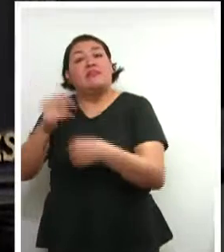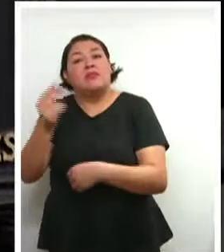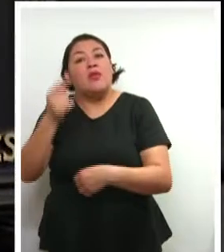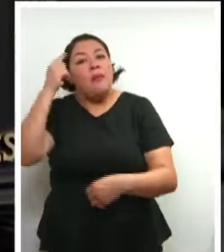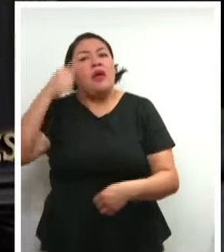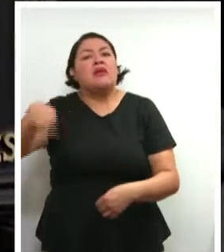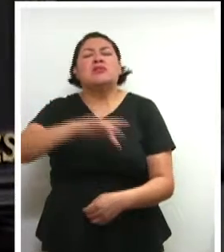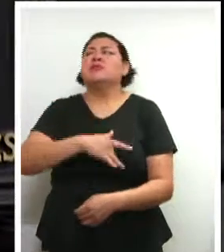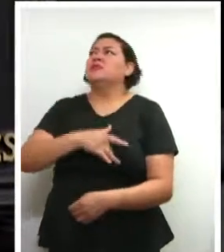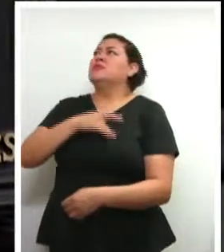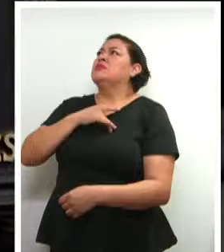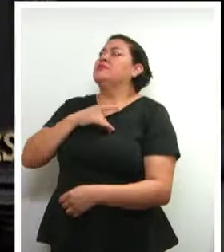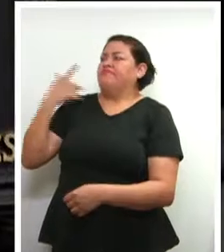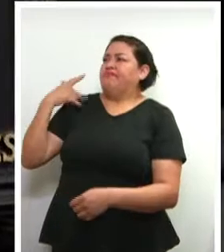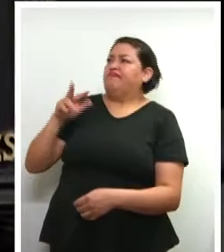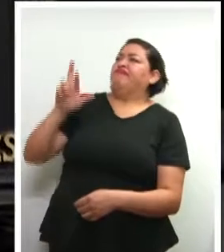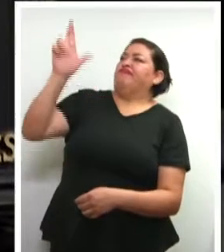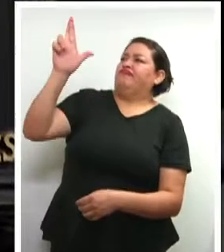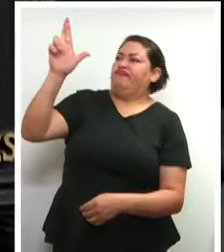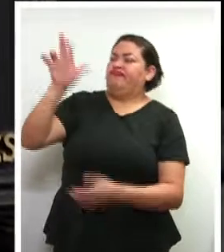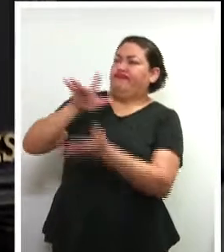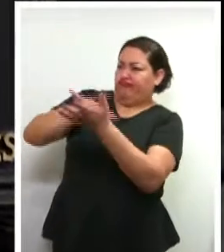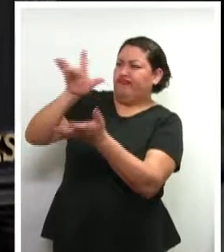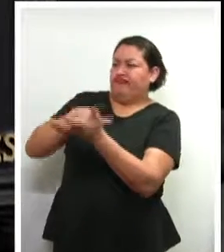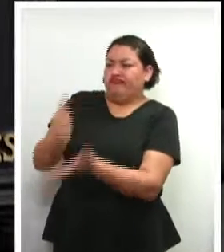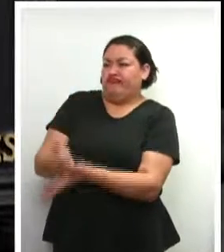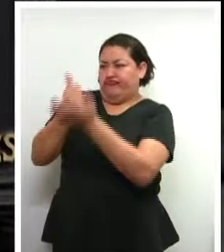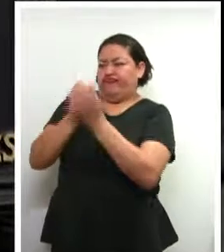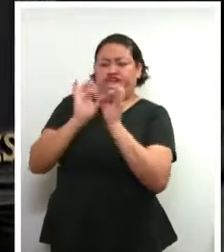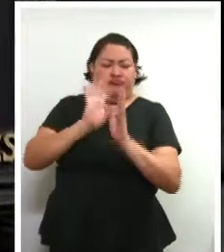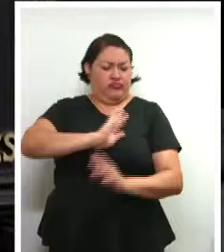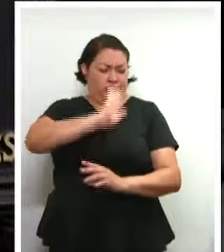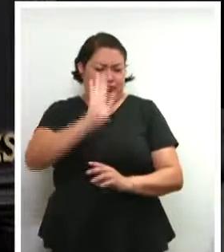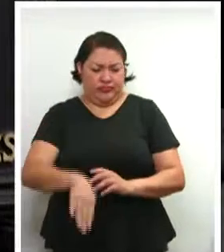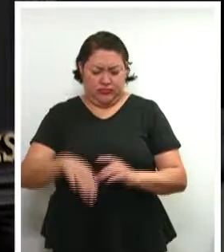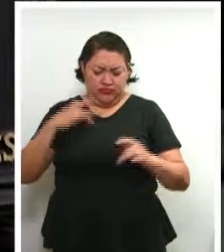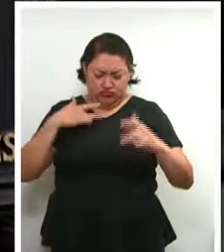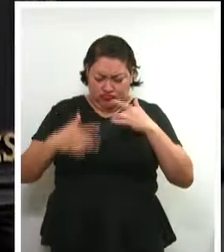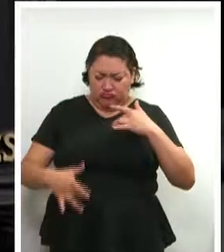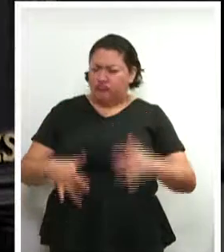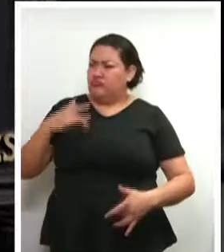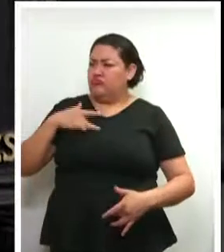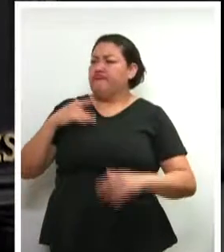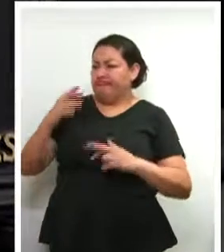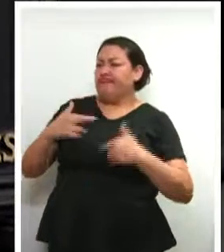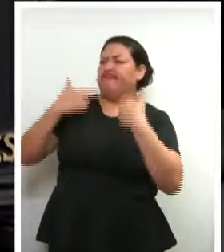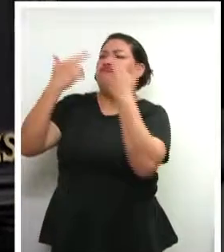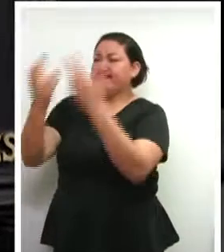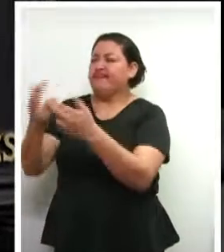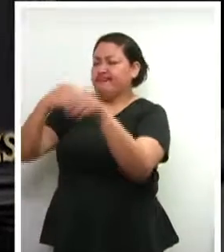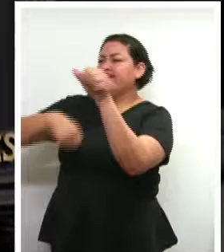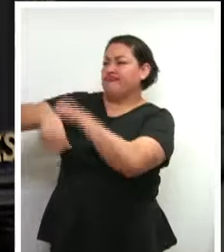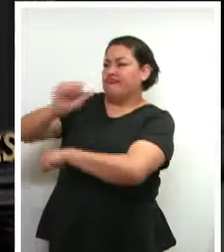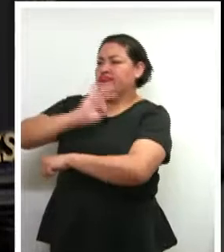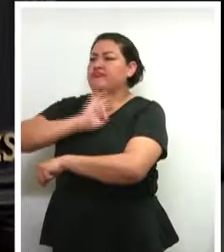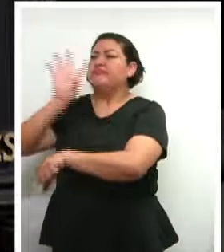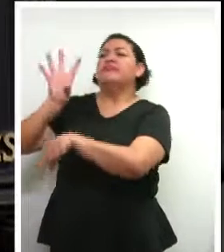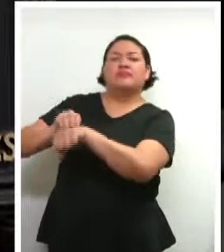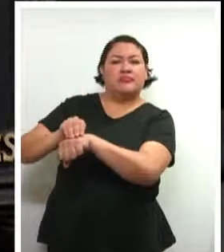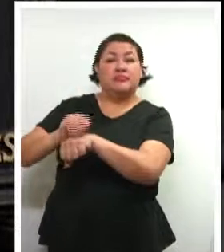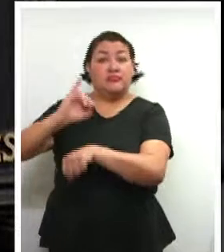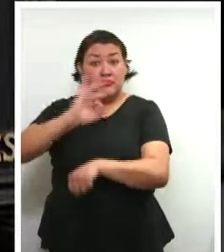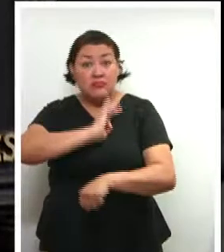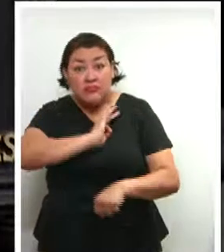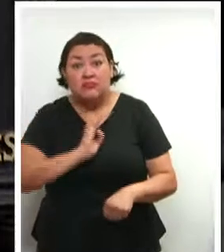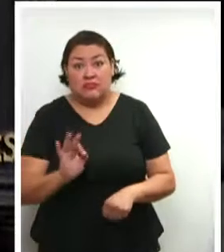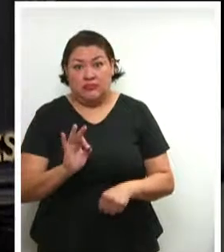solidaridad voluntaria, altruista y de desinterés y amor por la donación de órganos y tejidos hacia el prójimo. Por lo